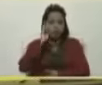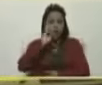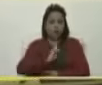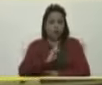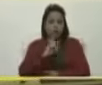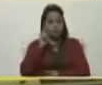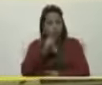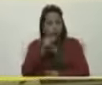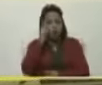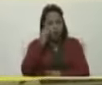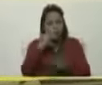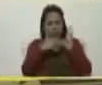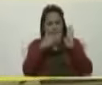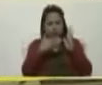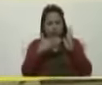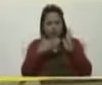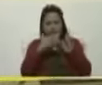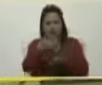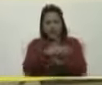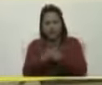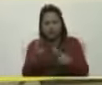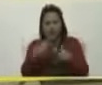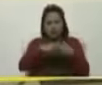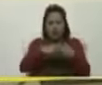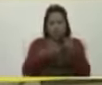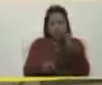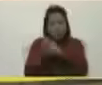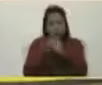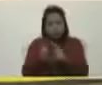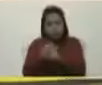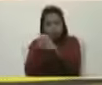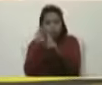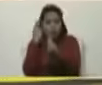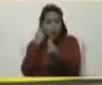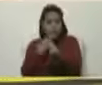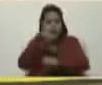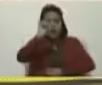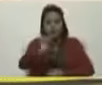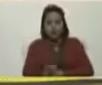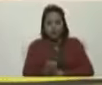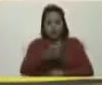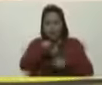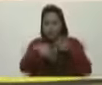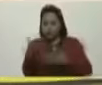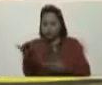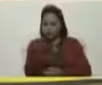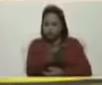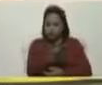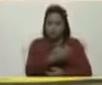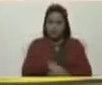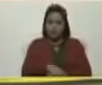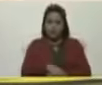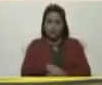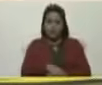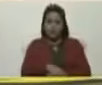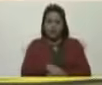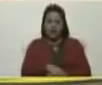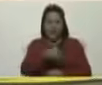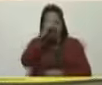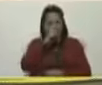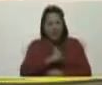Bolívar y fue con Bolívar al sur y regresó. Y cuando llegaron a Bogotá en el año